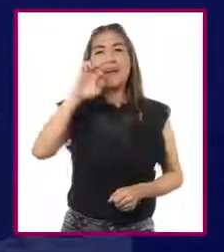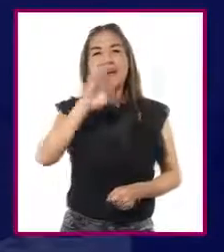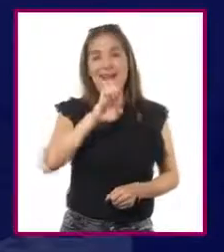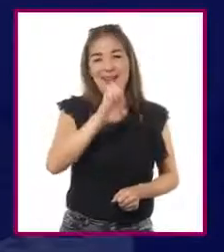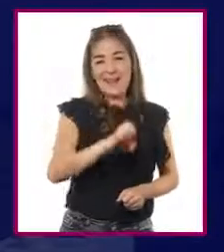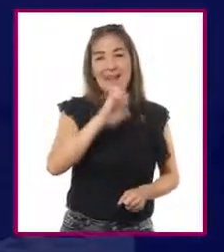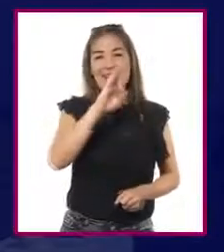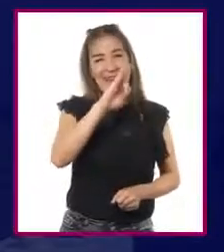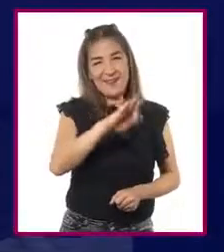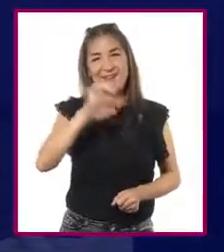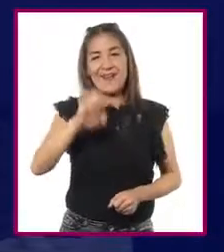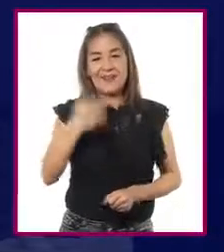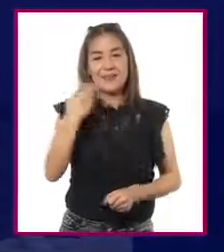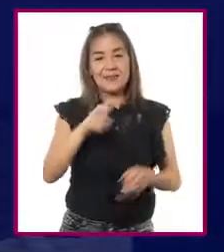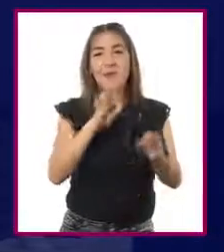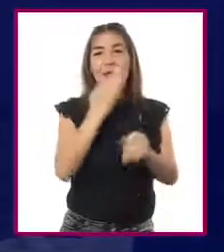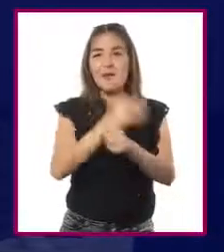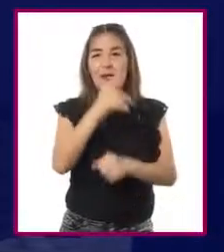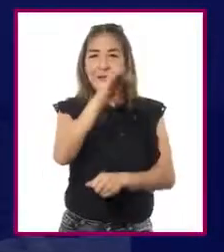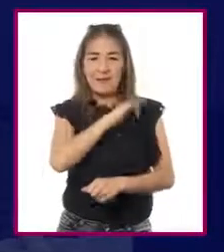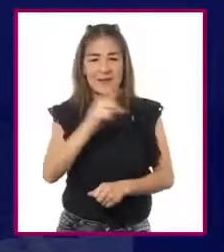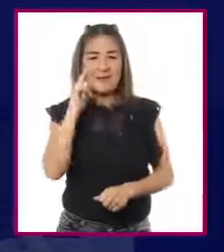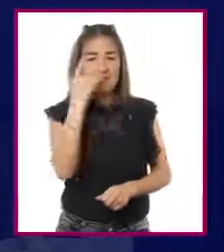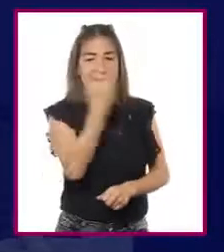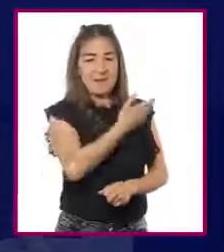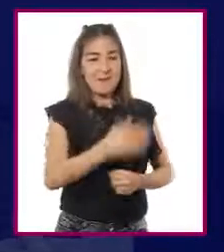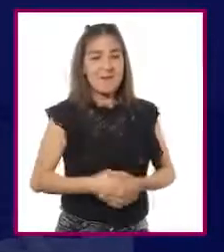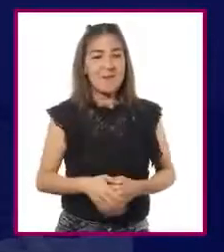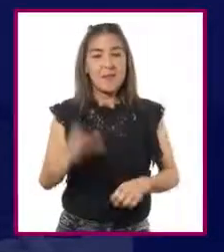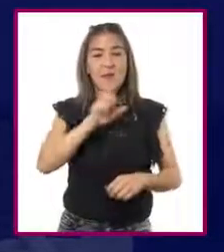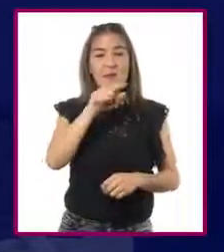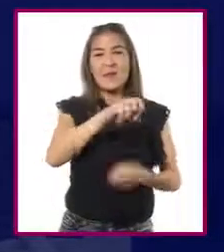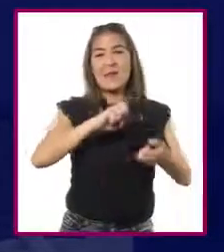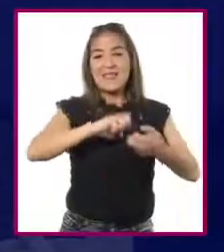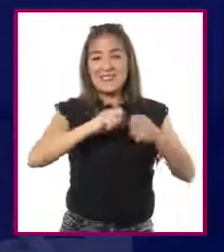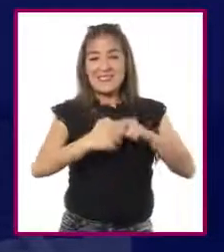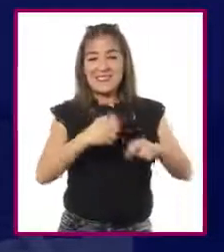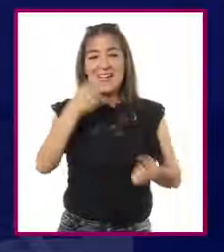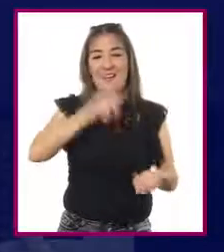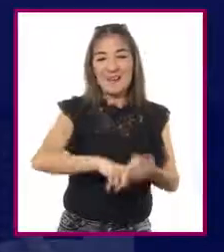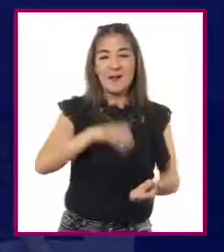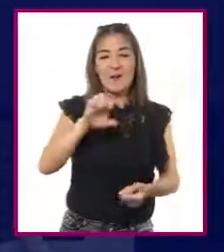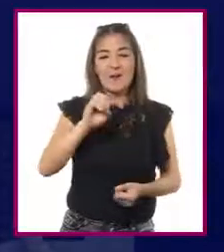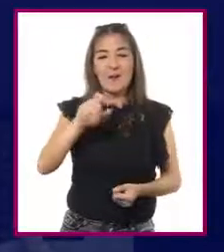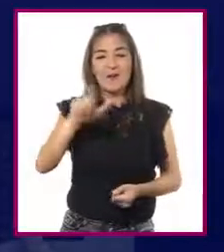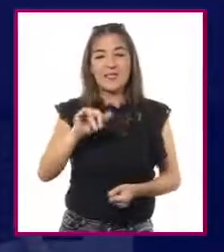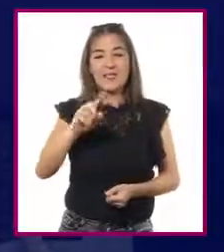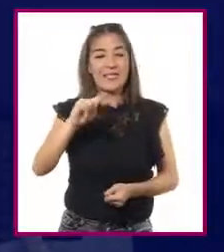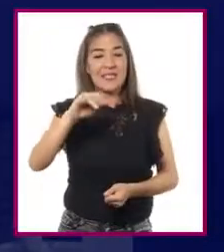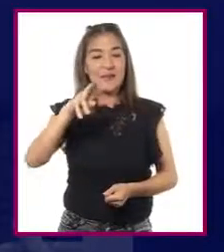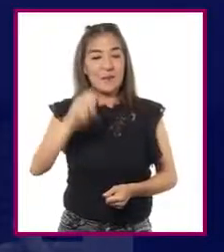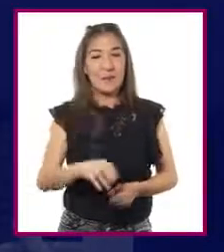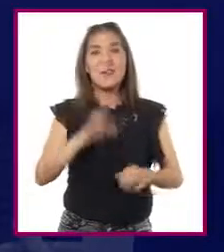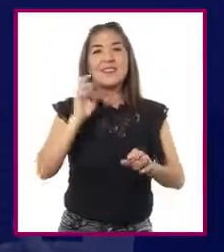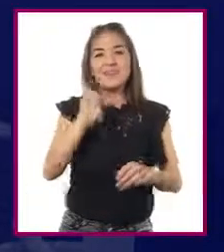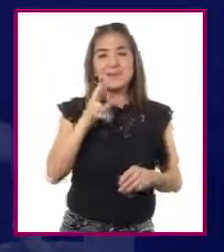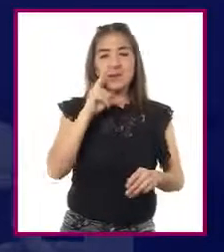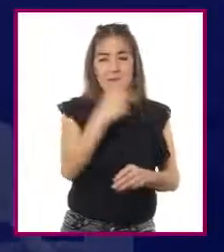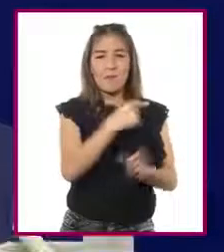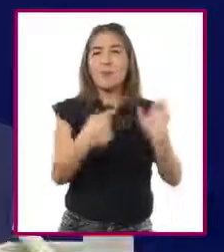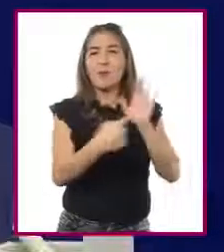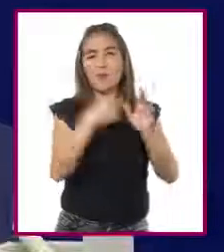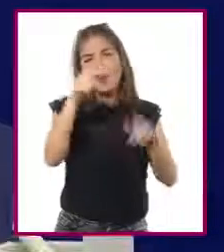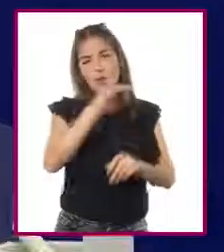les recomendamos el artículo Cuando el estrés oxidativo nos alcance, de la revista de divulgación científica de la UNAM, ¿Cómo